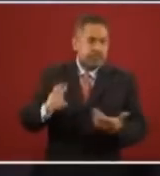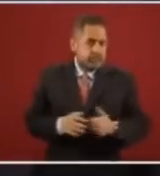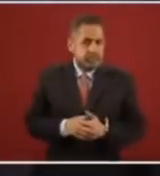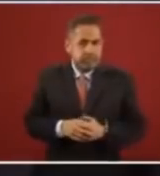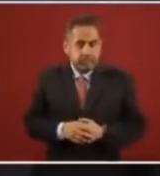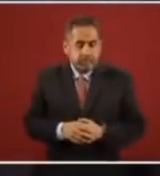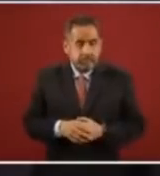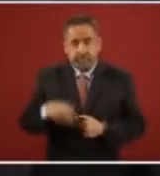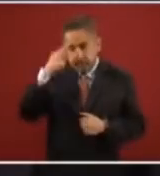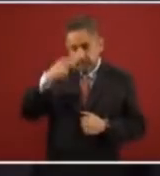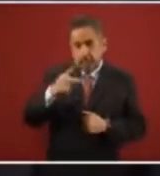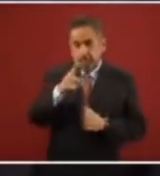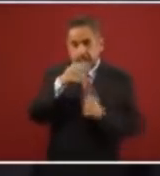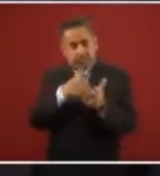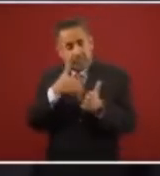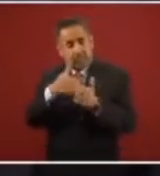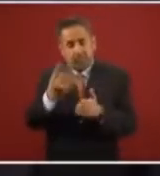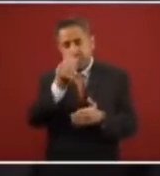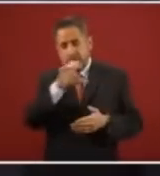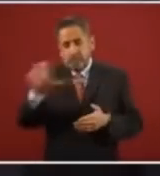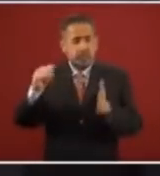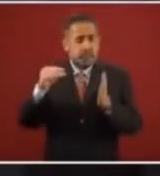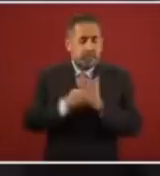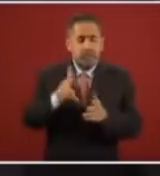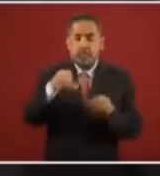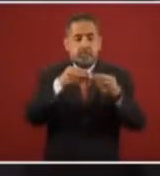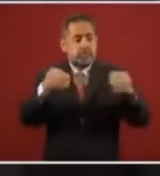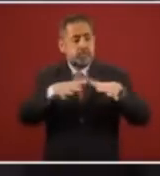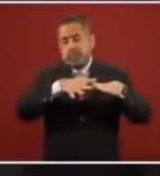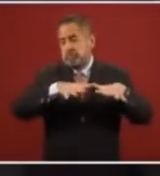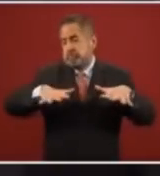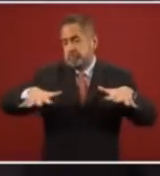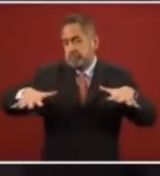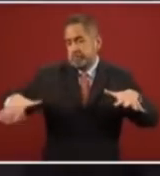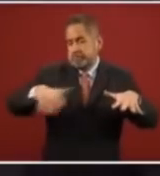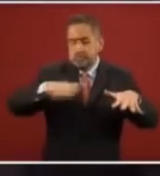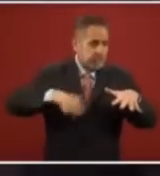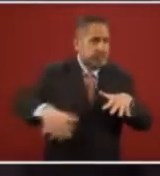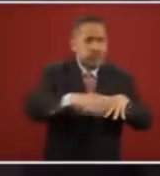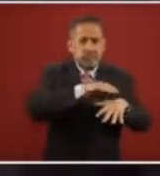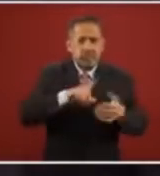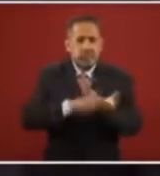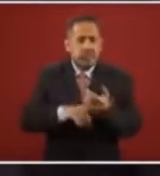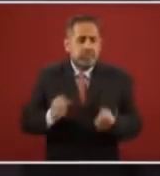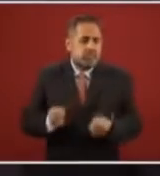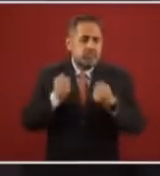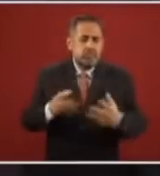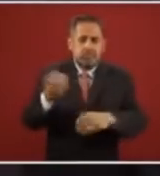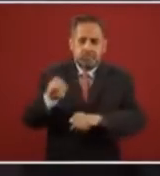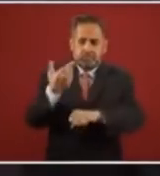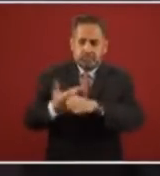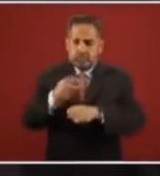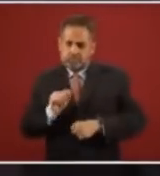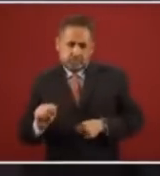México tiene 1.900.000 kilómetros cuadrados de territorio y tiene muchas secretarías de Estado